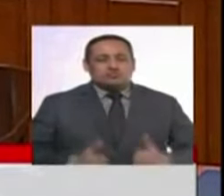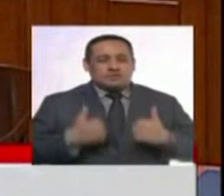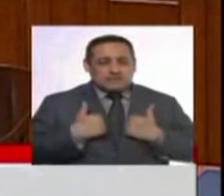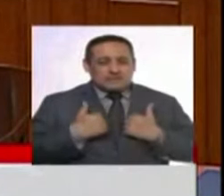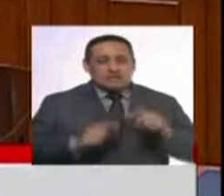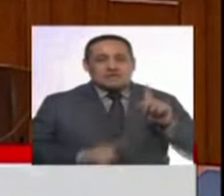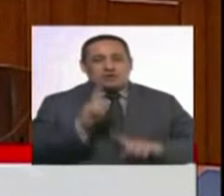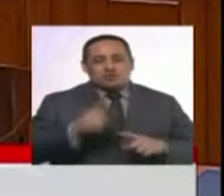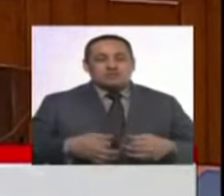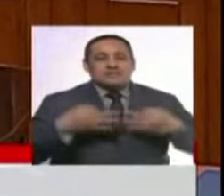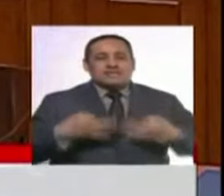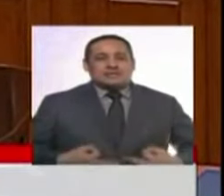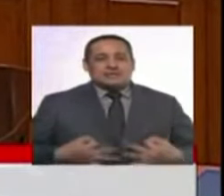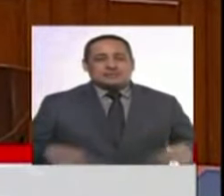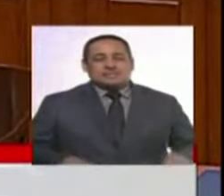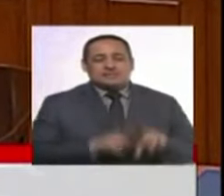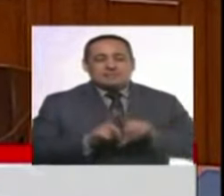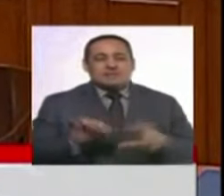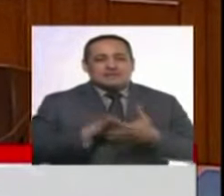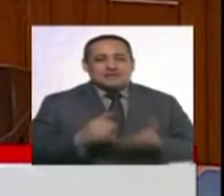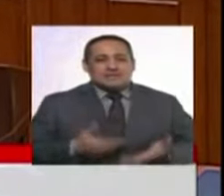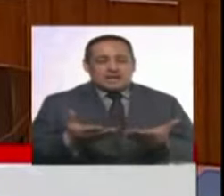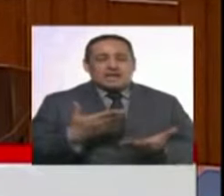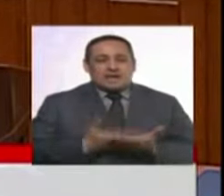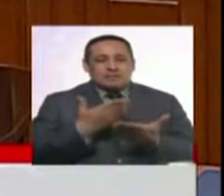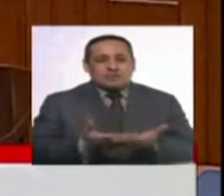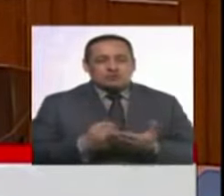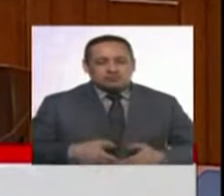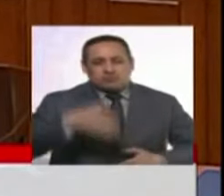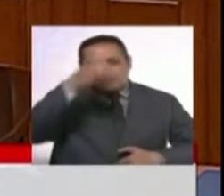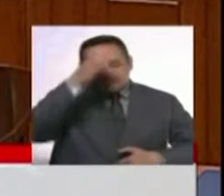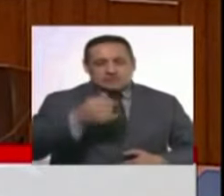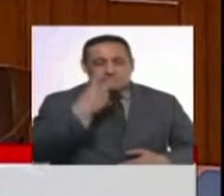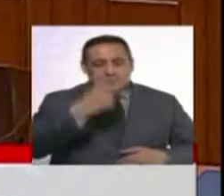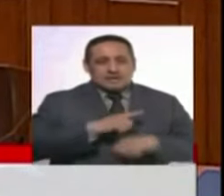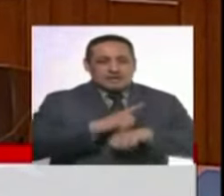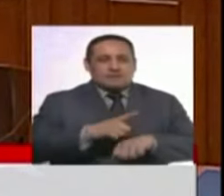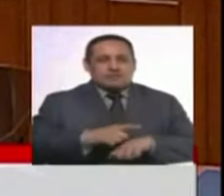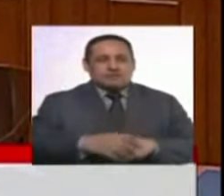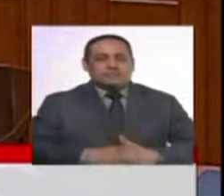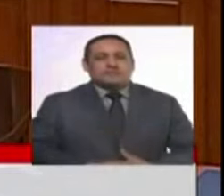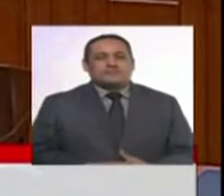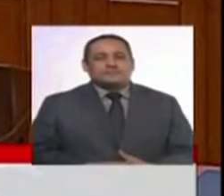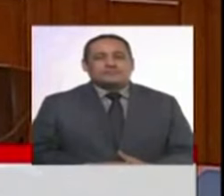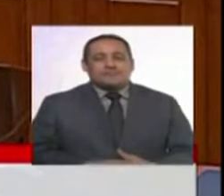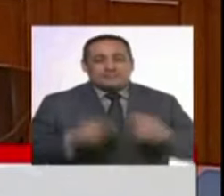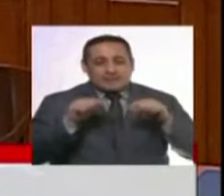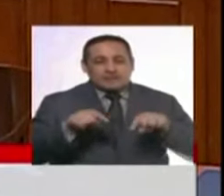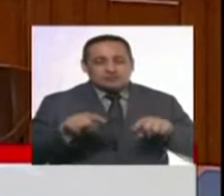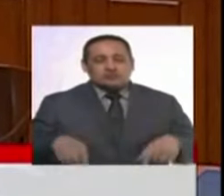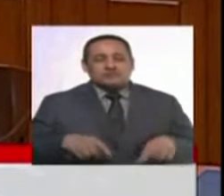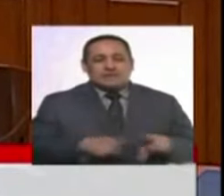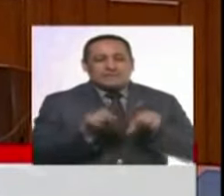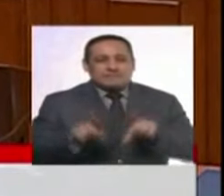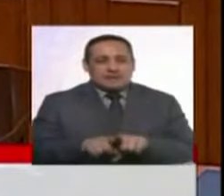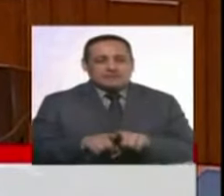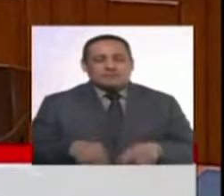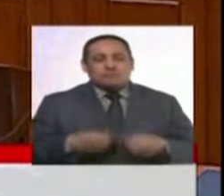e integridad y que ponen a prueba su capacidad de reacción esto también